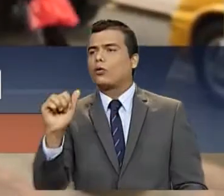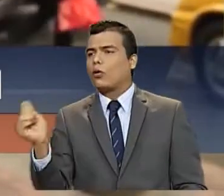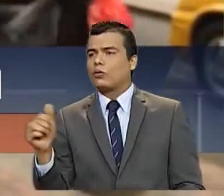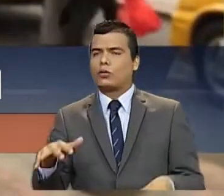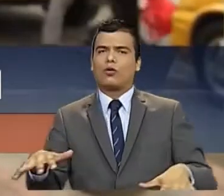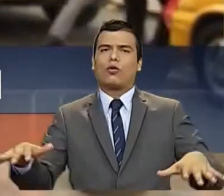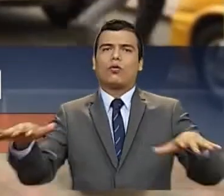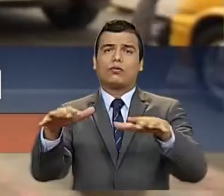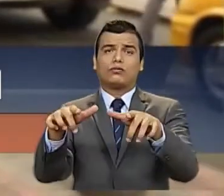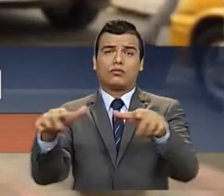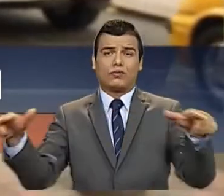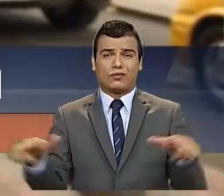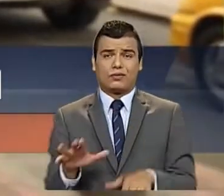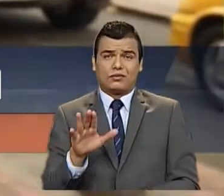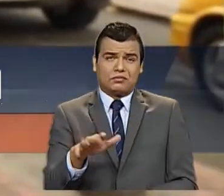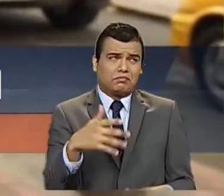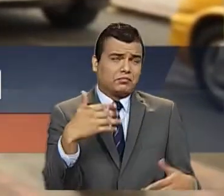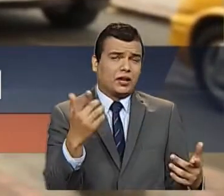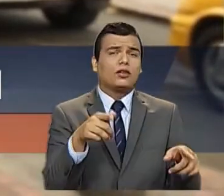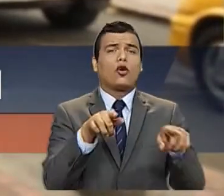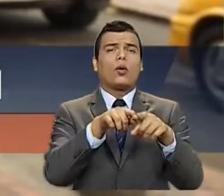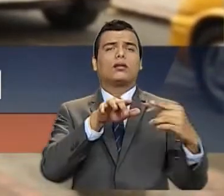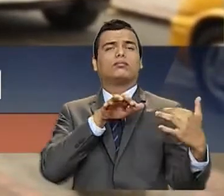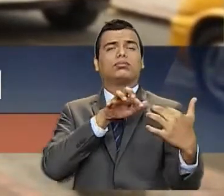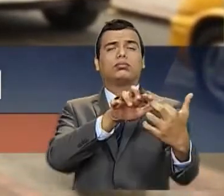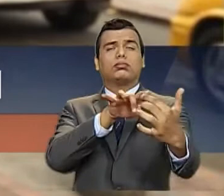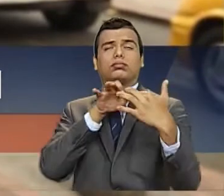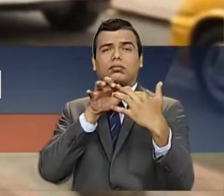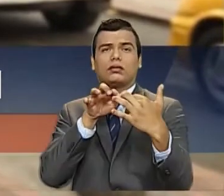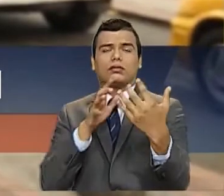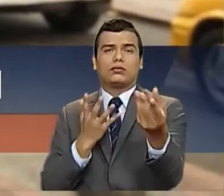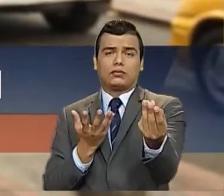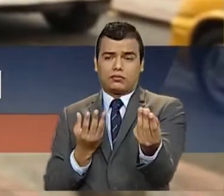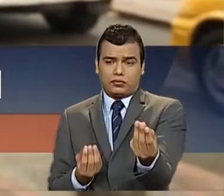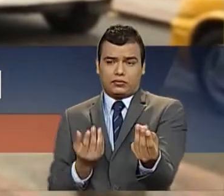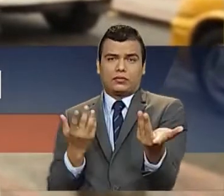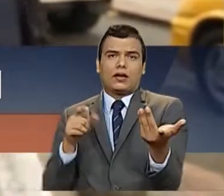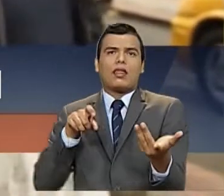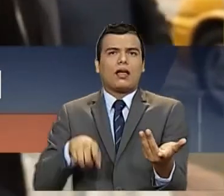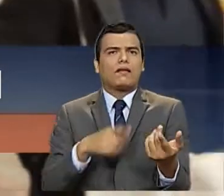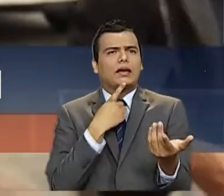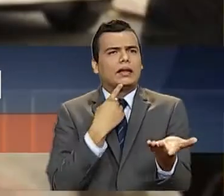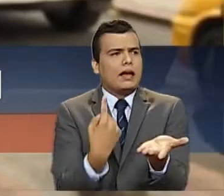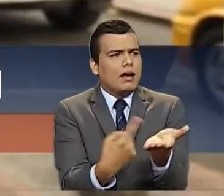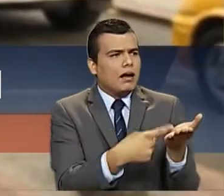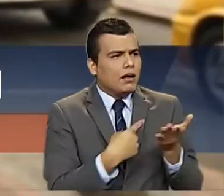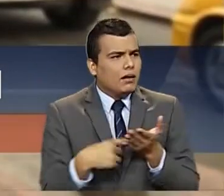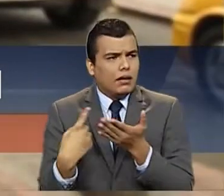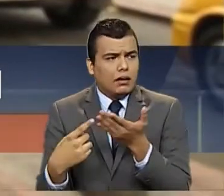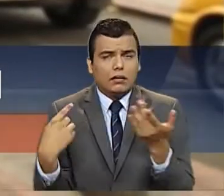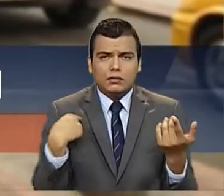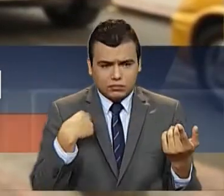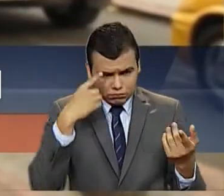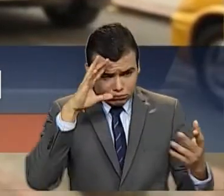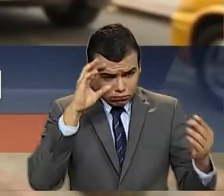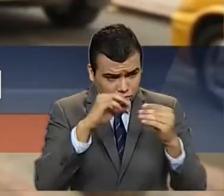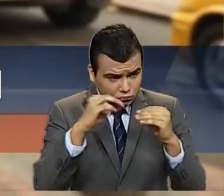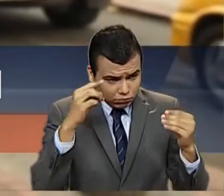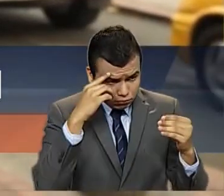esta es una guerra compartida, es una guerra de diálogo, de amistad, de poder decirles